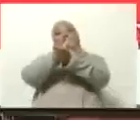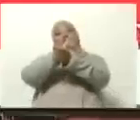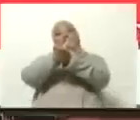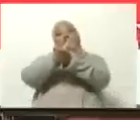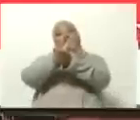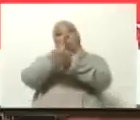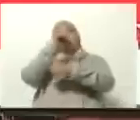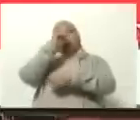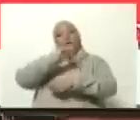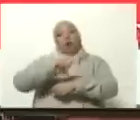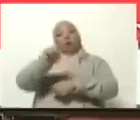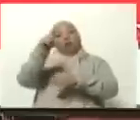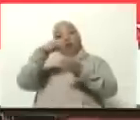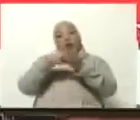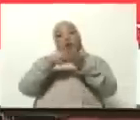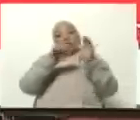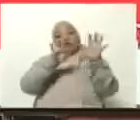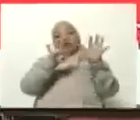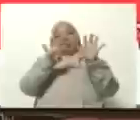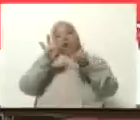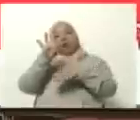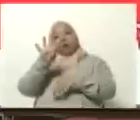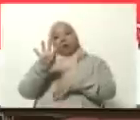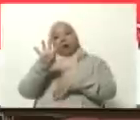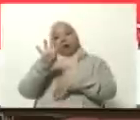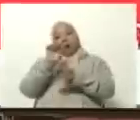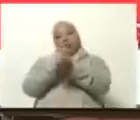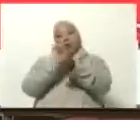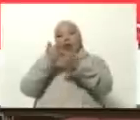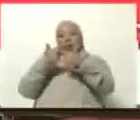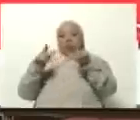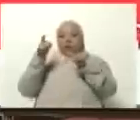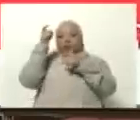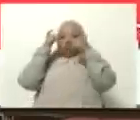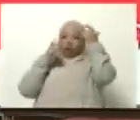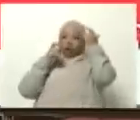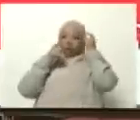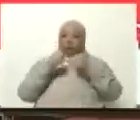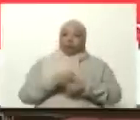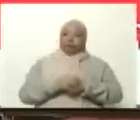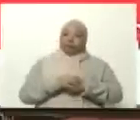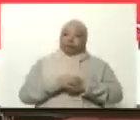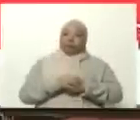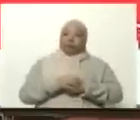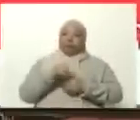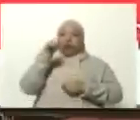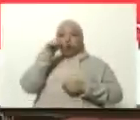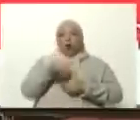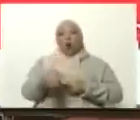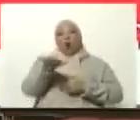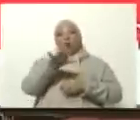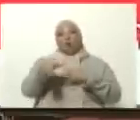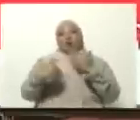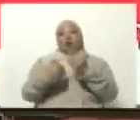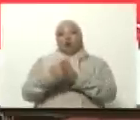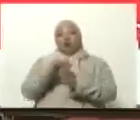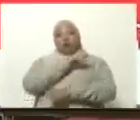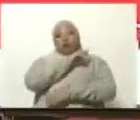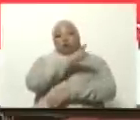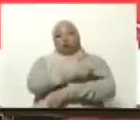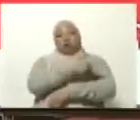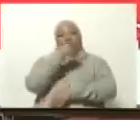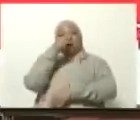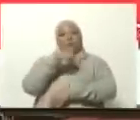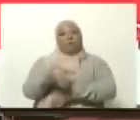año 94, el camino hasta las catacumbas del pueblo y la ruta hacia el poder, la toma del